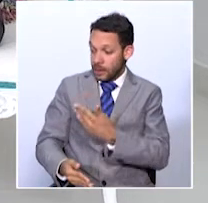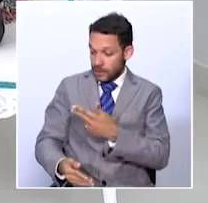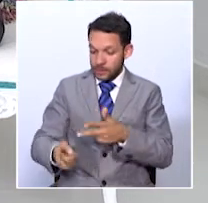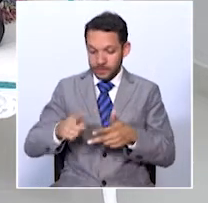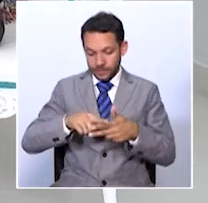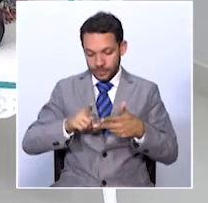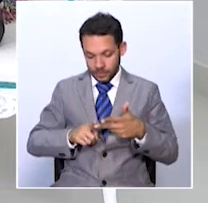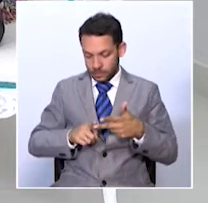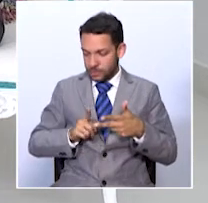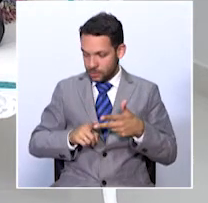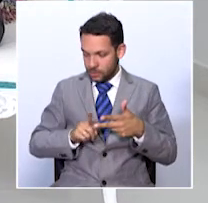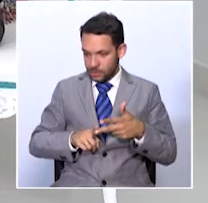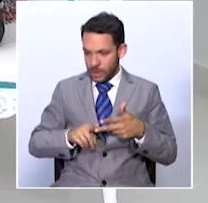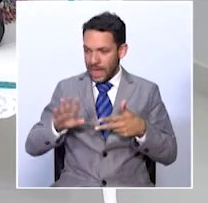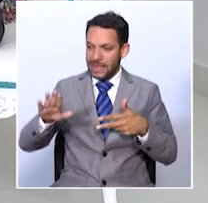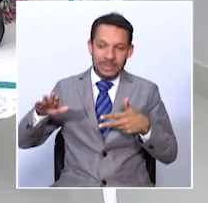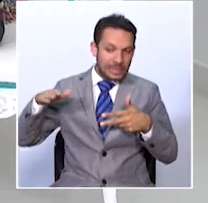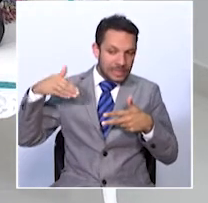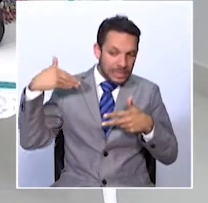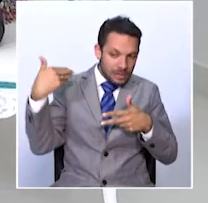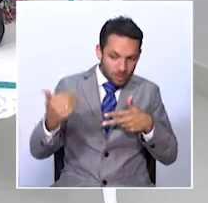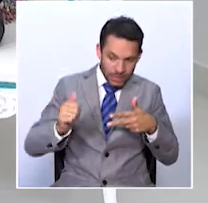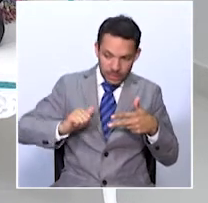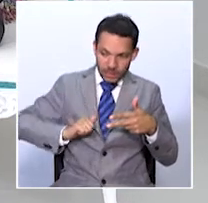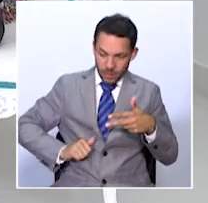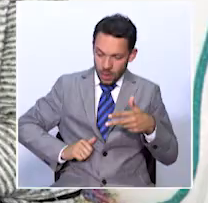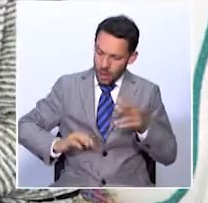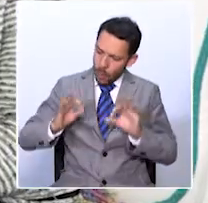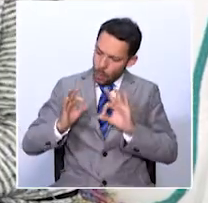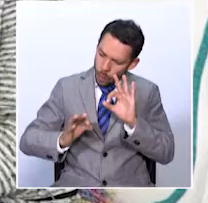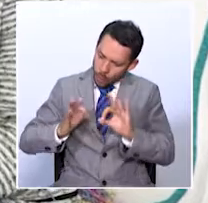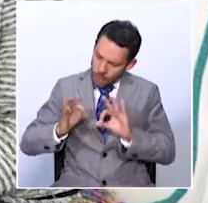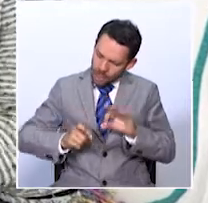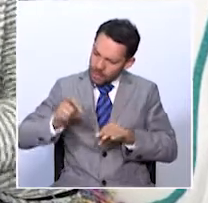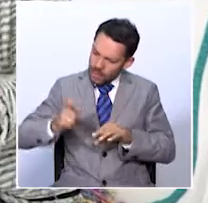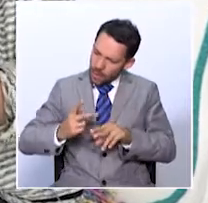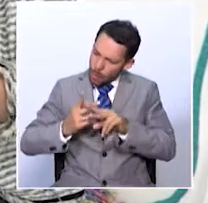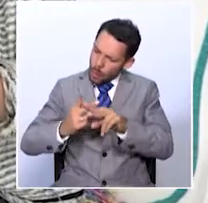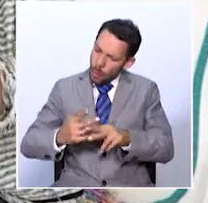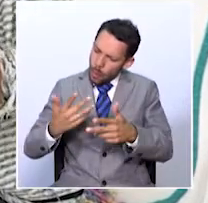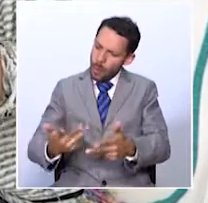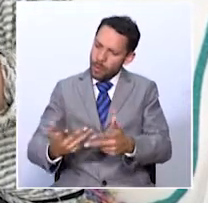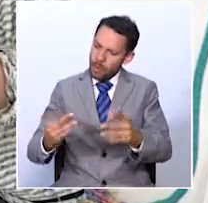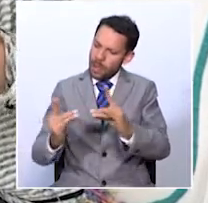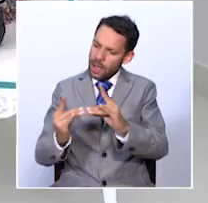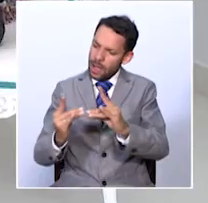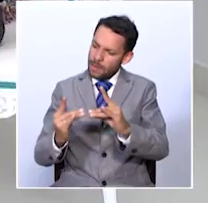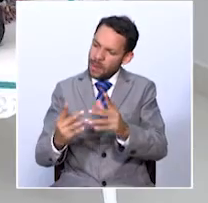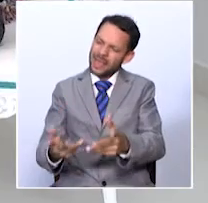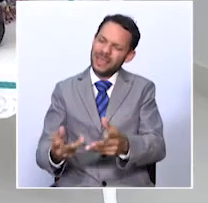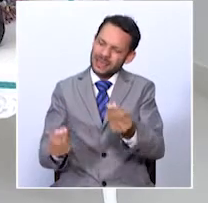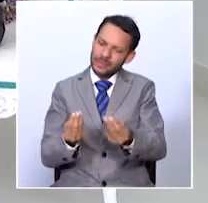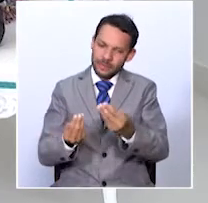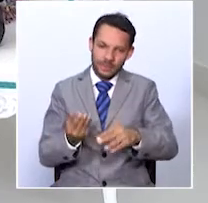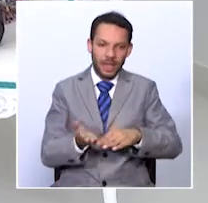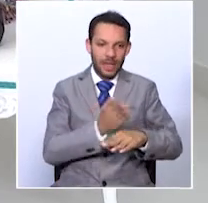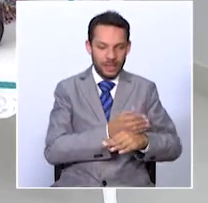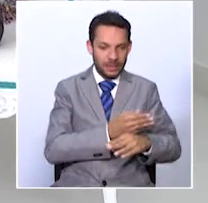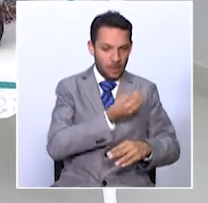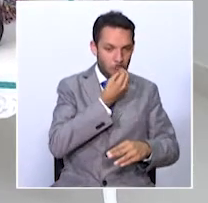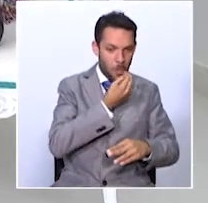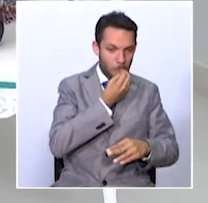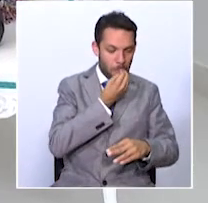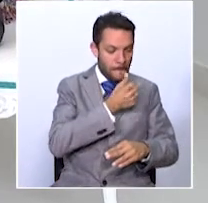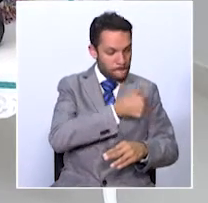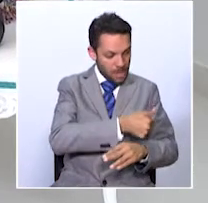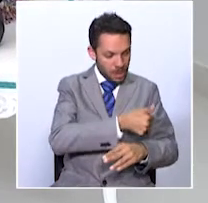qué cuidados posteriores le podríamos recomendar a nuestros pacientes? Bueno, entonces el paciente ya se acostumbró a comer bien, entonces que